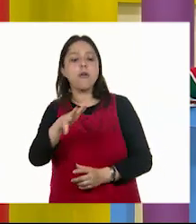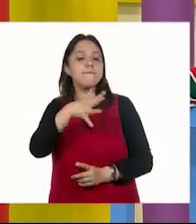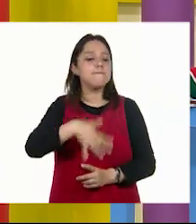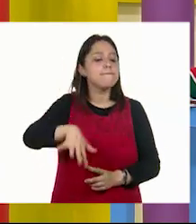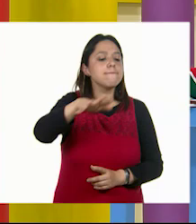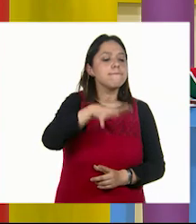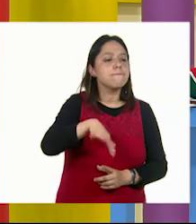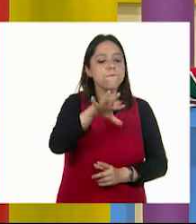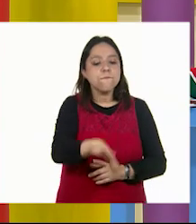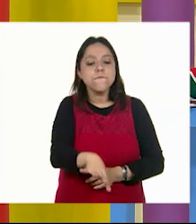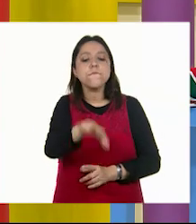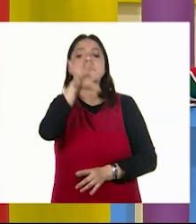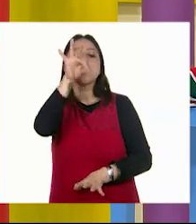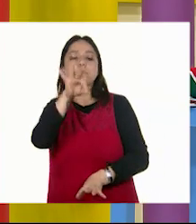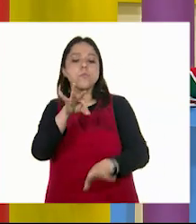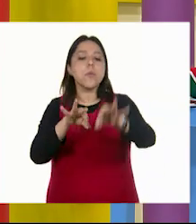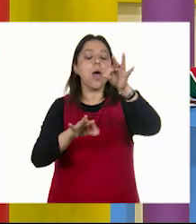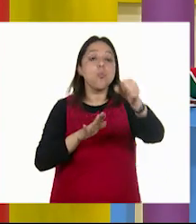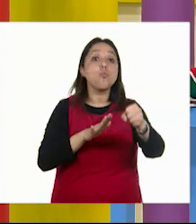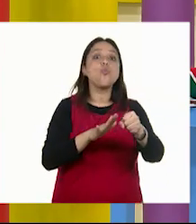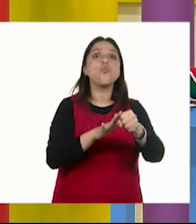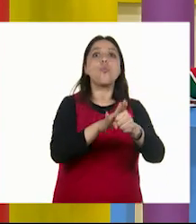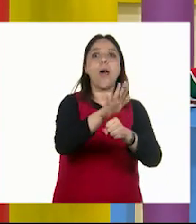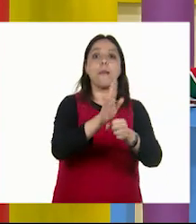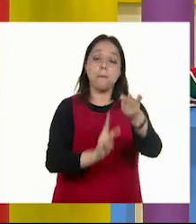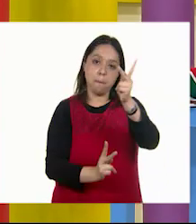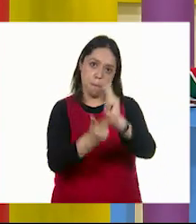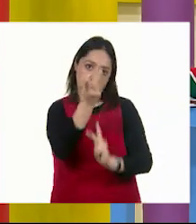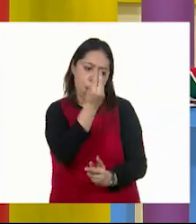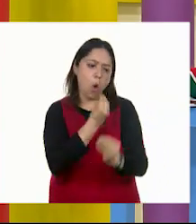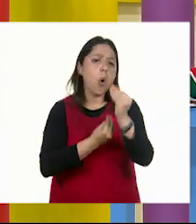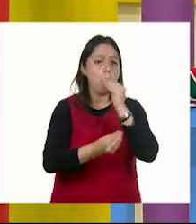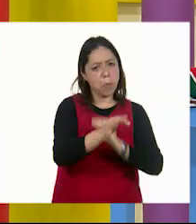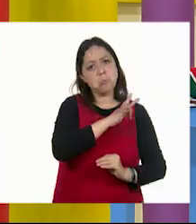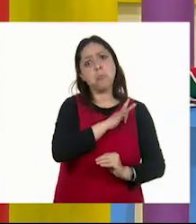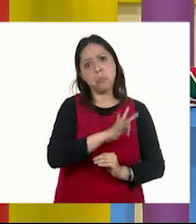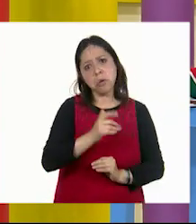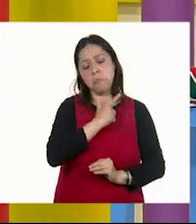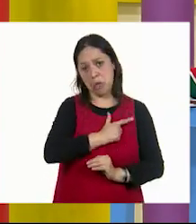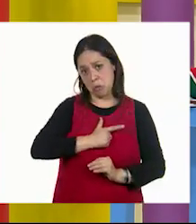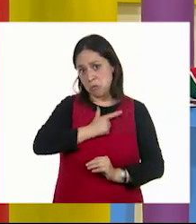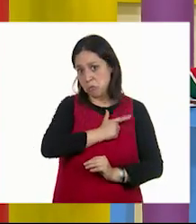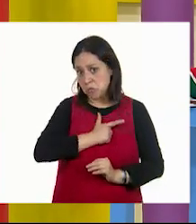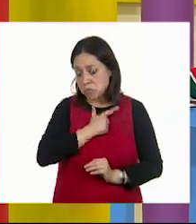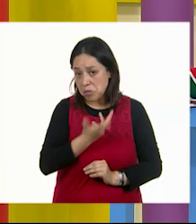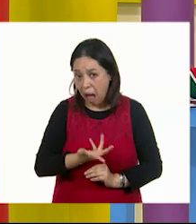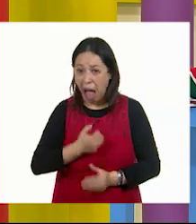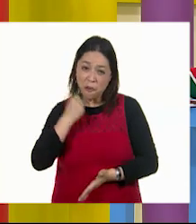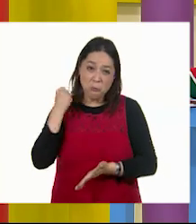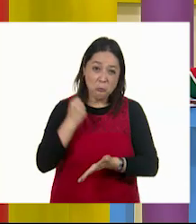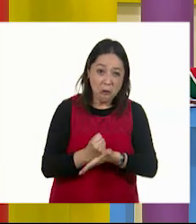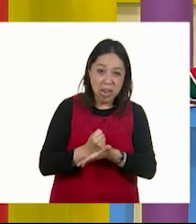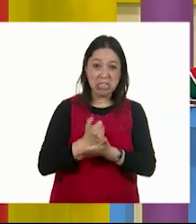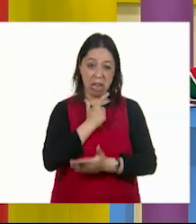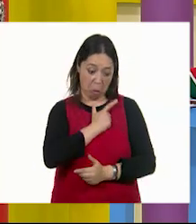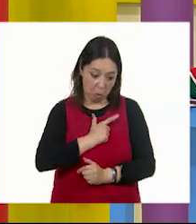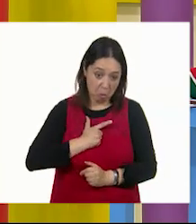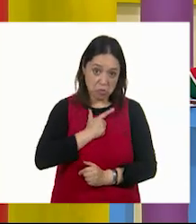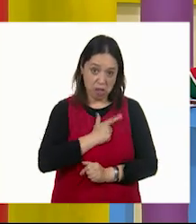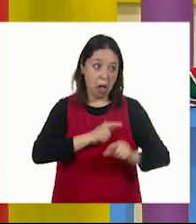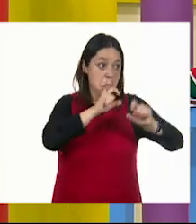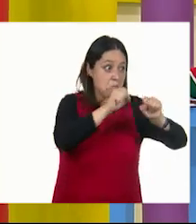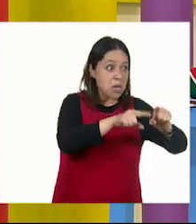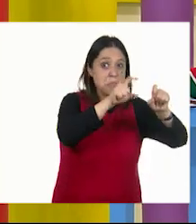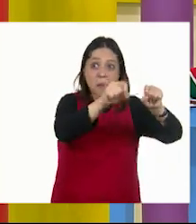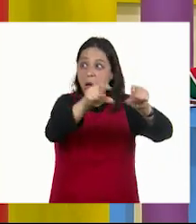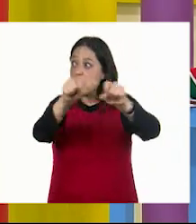buscar qué otras verduras hay que pueda consumir y que también me gusten. no siempre nos deben gustar las frutas y verduras las mismas